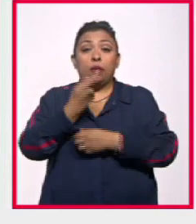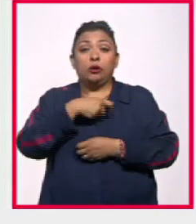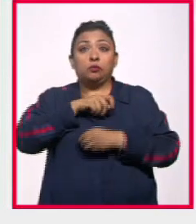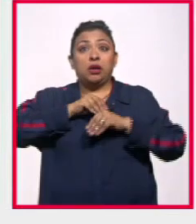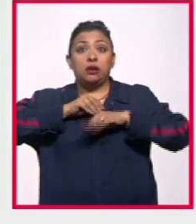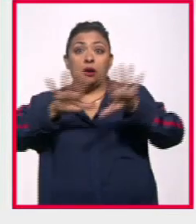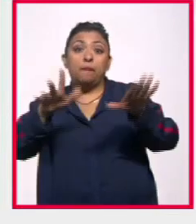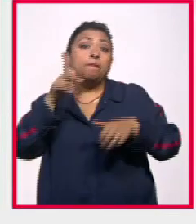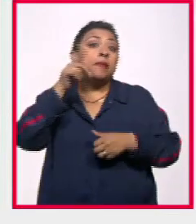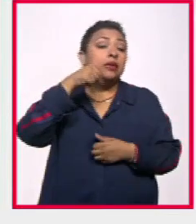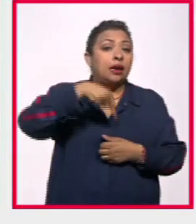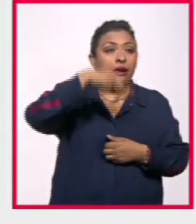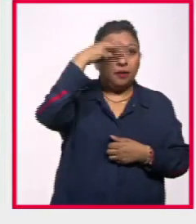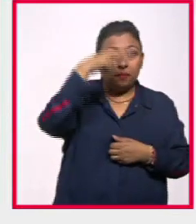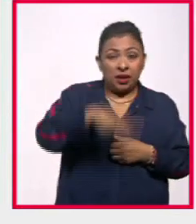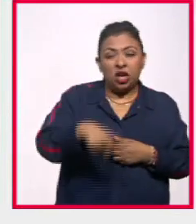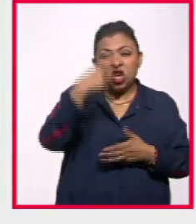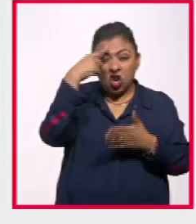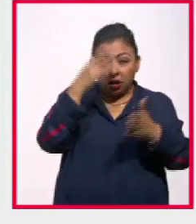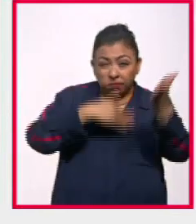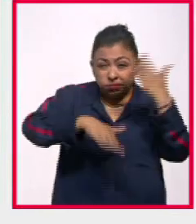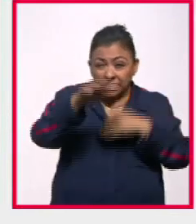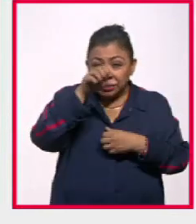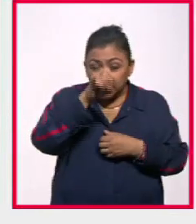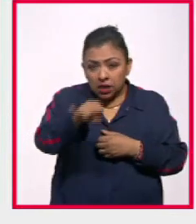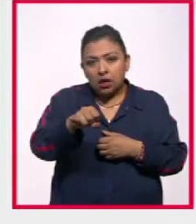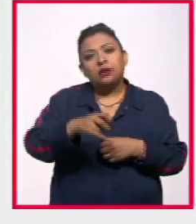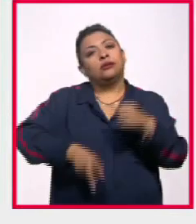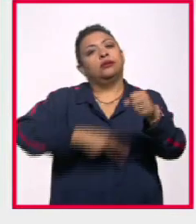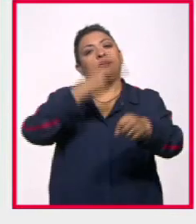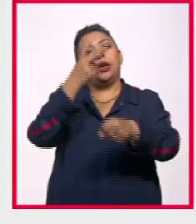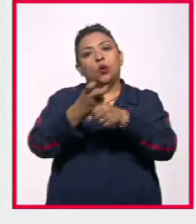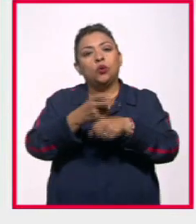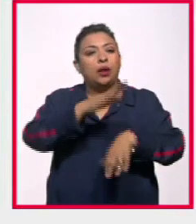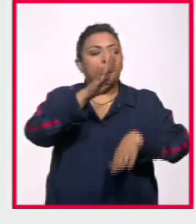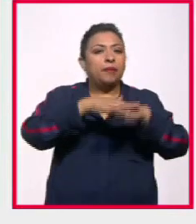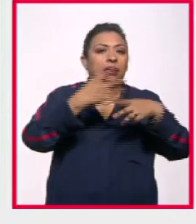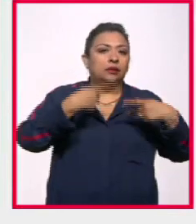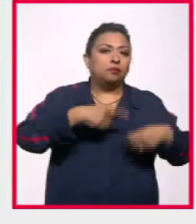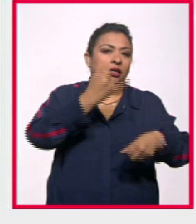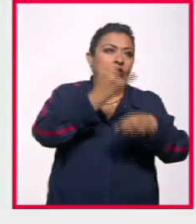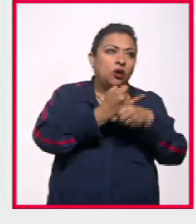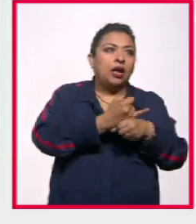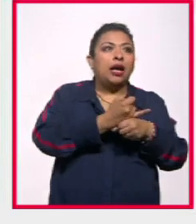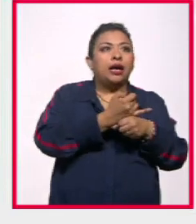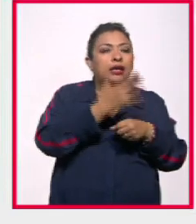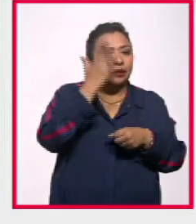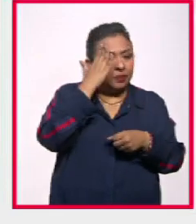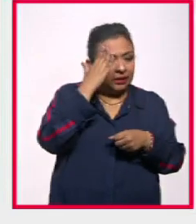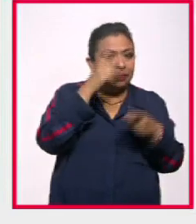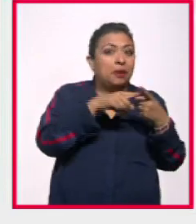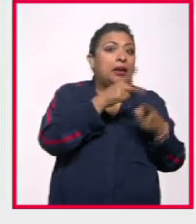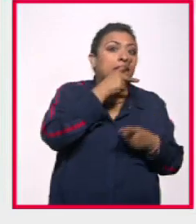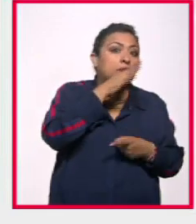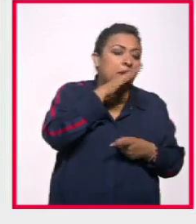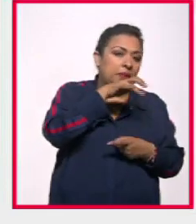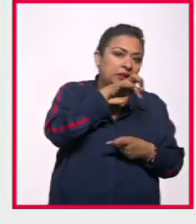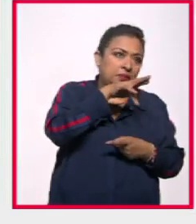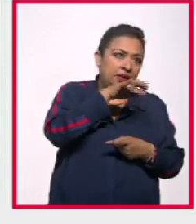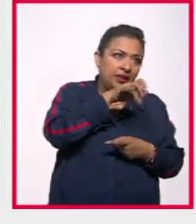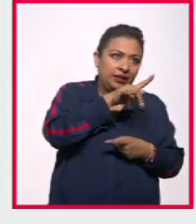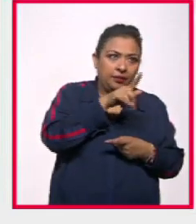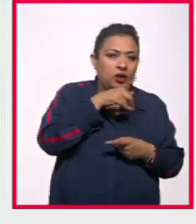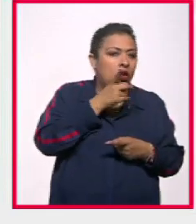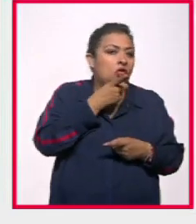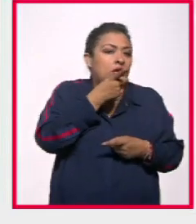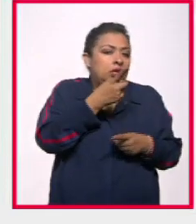un exitazo, hago la segunda, meto más personajes mexicanos, meto los papás de Mariana Treviño, que no puedo decir quién